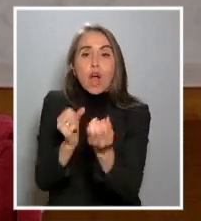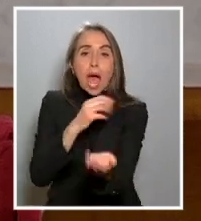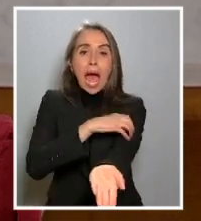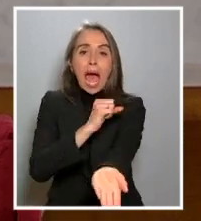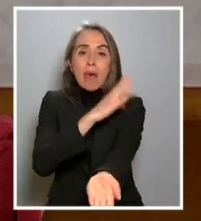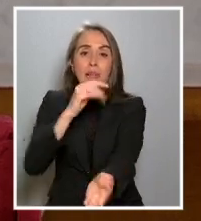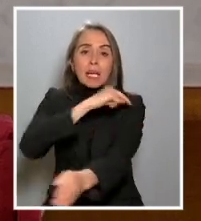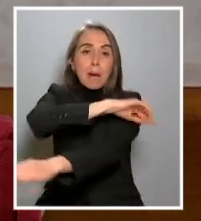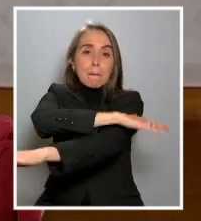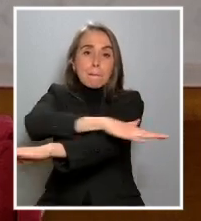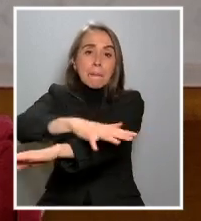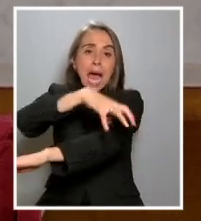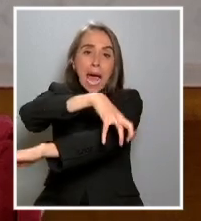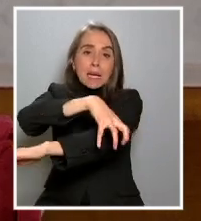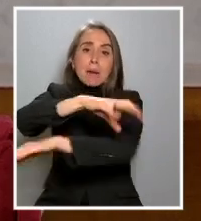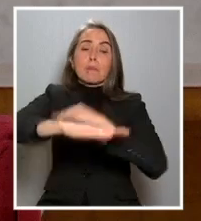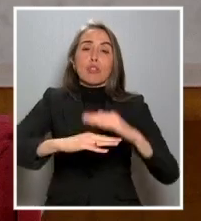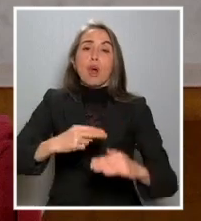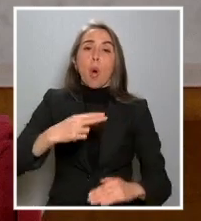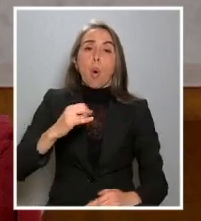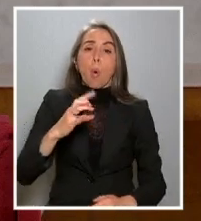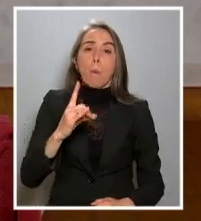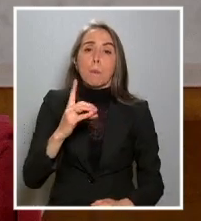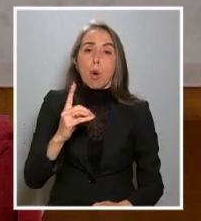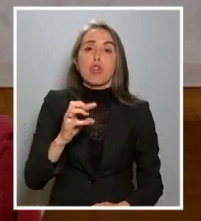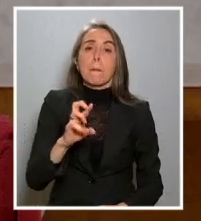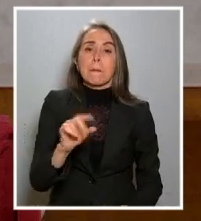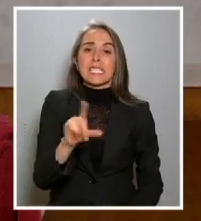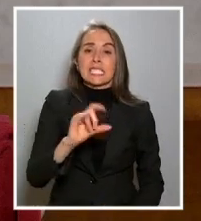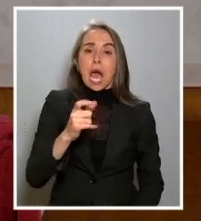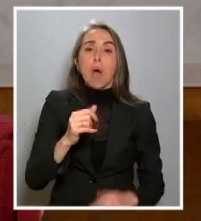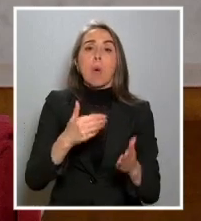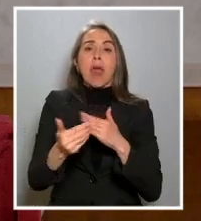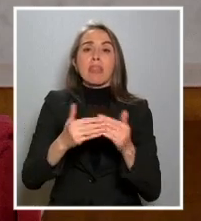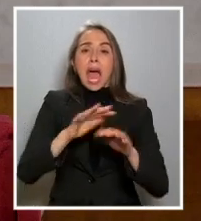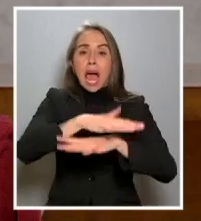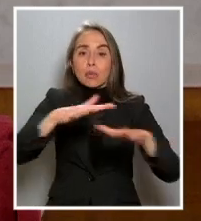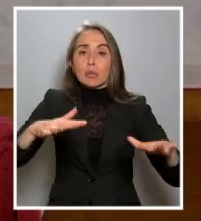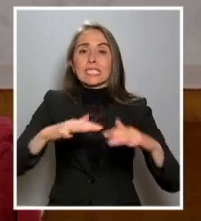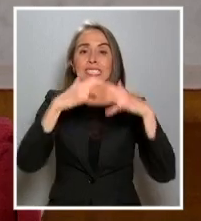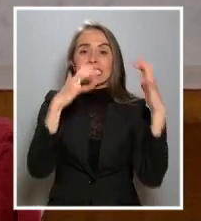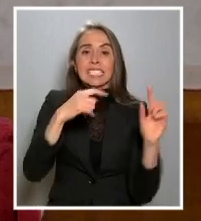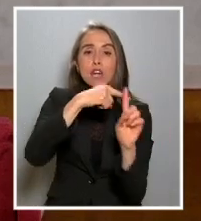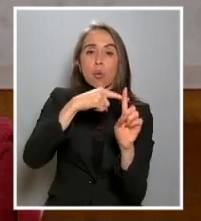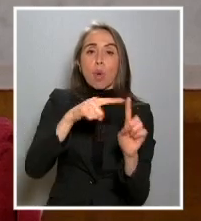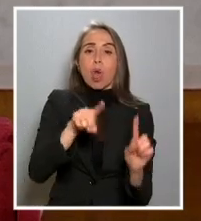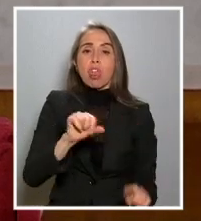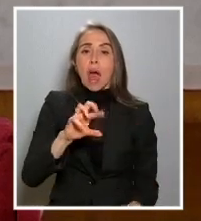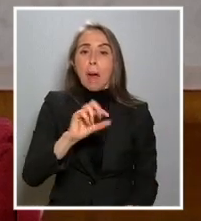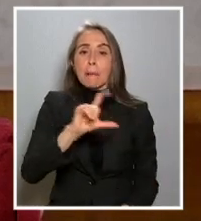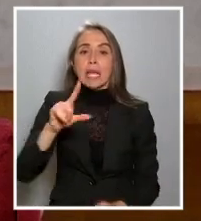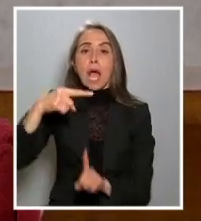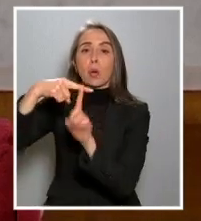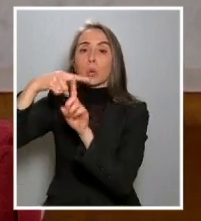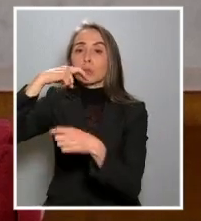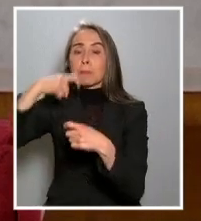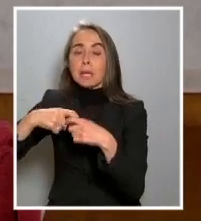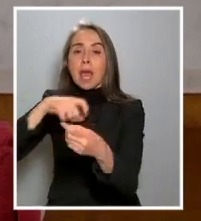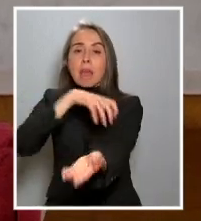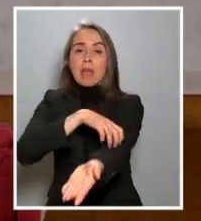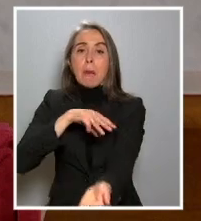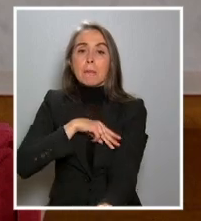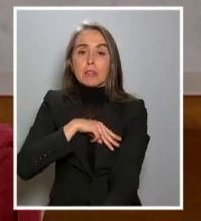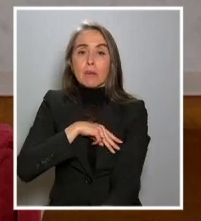área marina protegida del archipiélago de Humboldt en Pisagua, los santuarios de la naturaleza Cerro La Cruz en Zapallar, Cruz de Piedra en la región